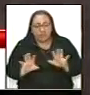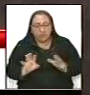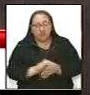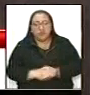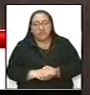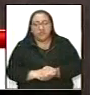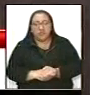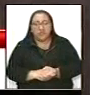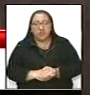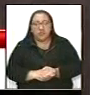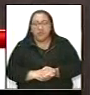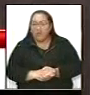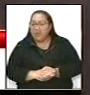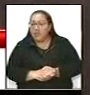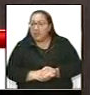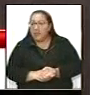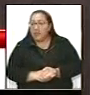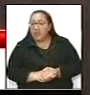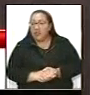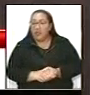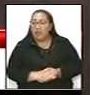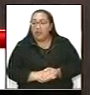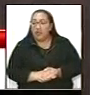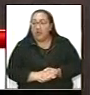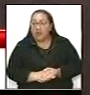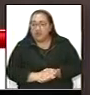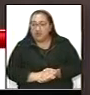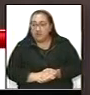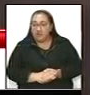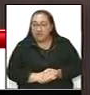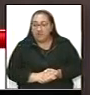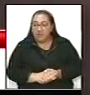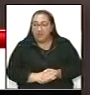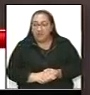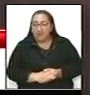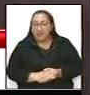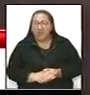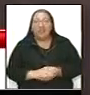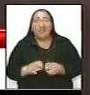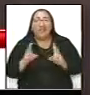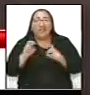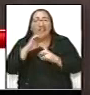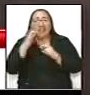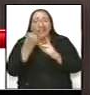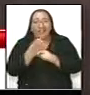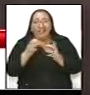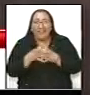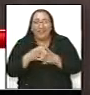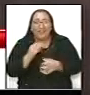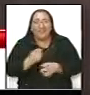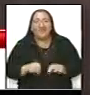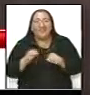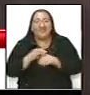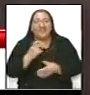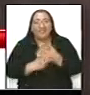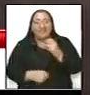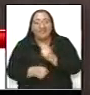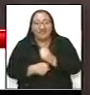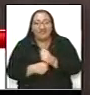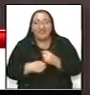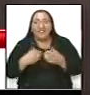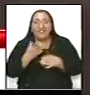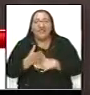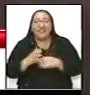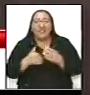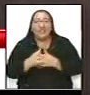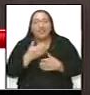sí me gustaría hacer algunas interrogantes y algunas precisiones para que lo tome la Comisión de Cultura, con la finalidad de que vaya pues a